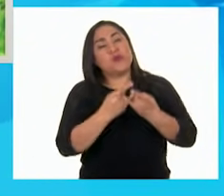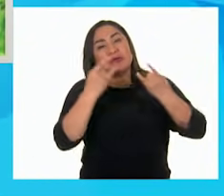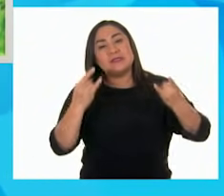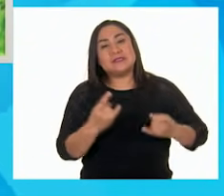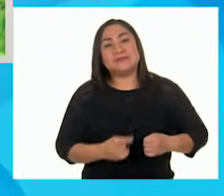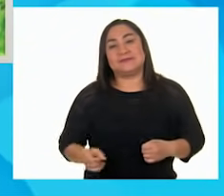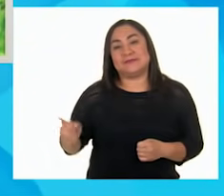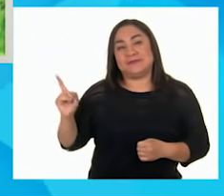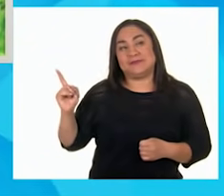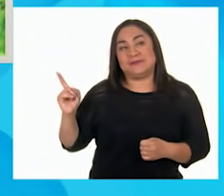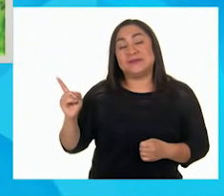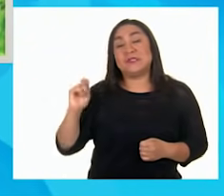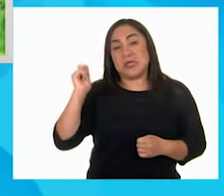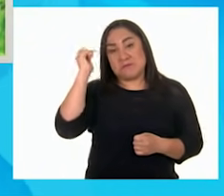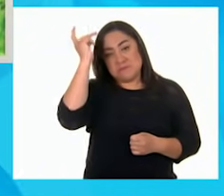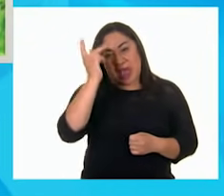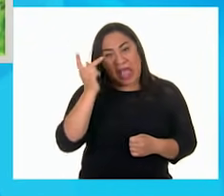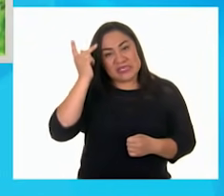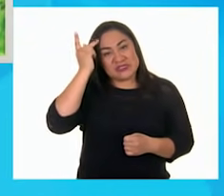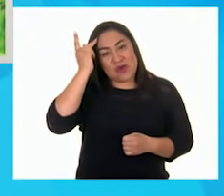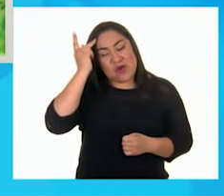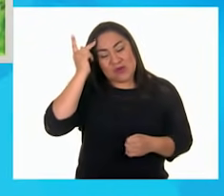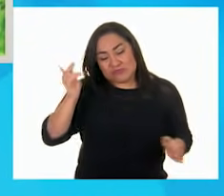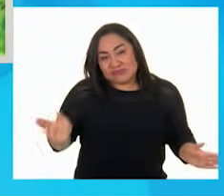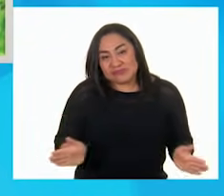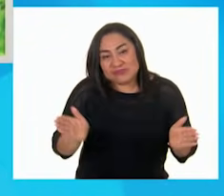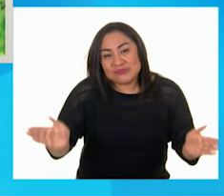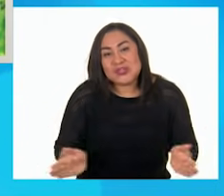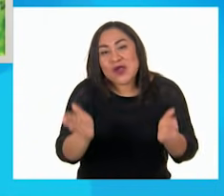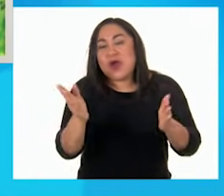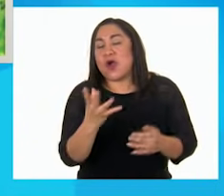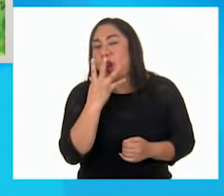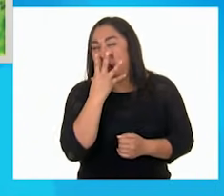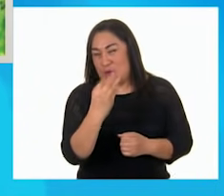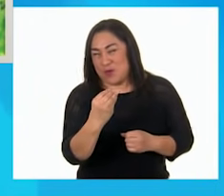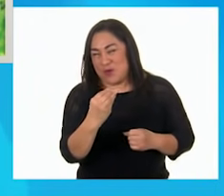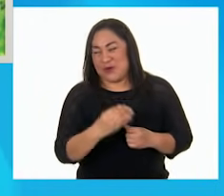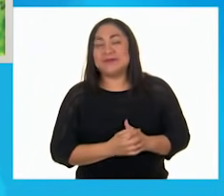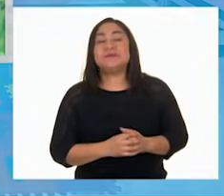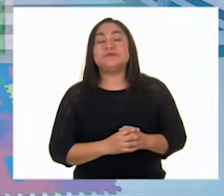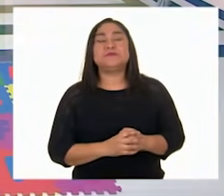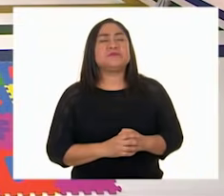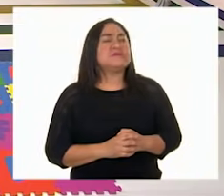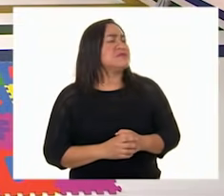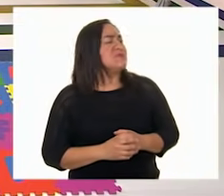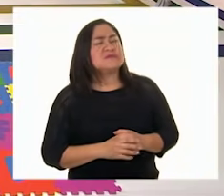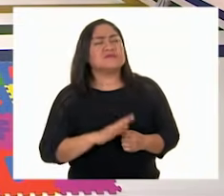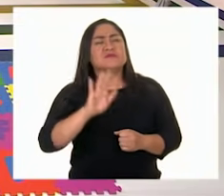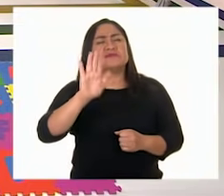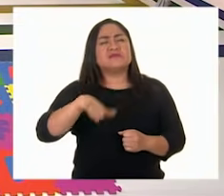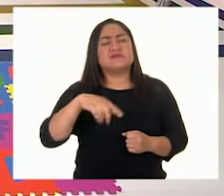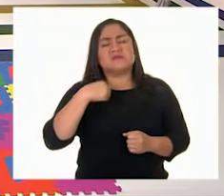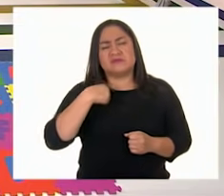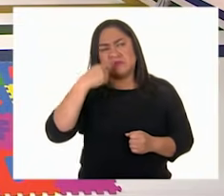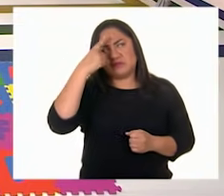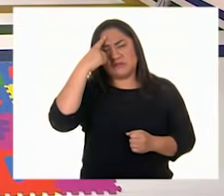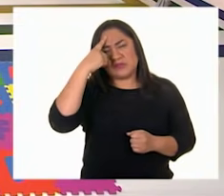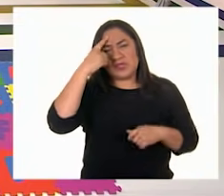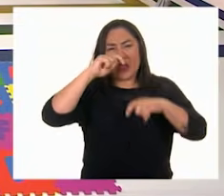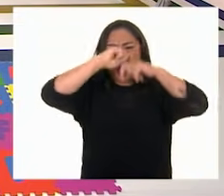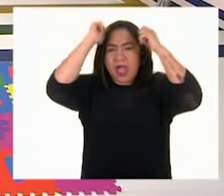El pastor y el lobo. Oiga, maestra, pero ahorita que recuerdo, Caperucita Roja no lo hemos